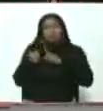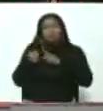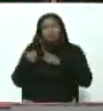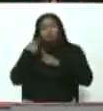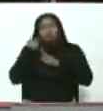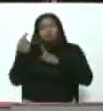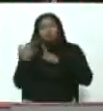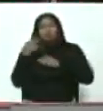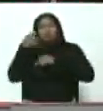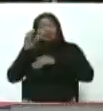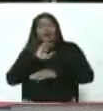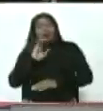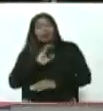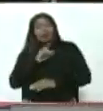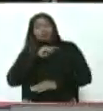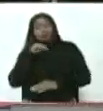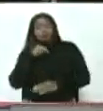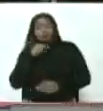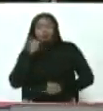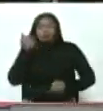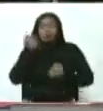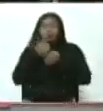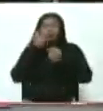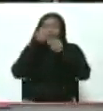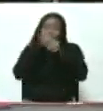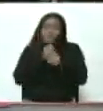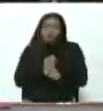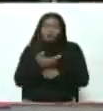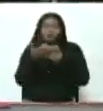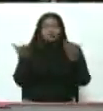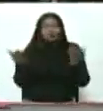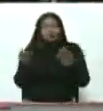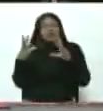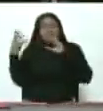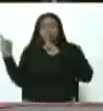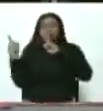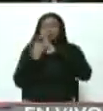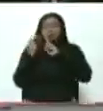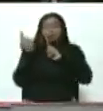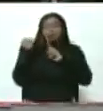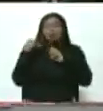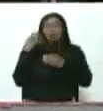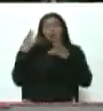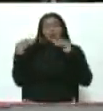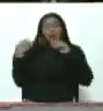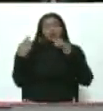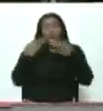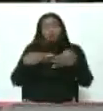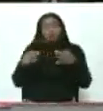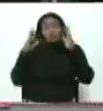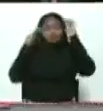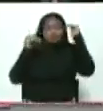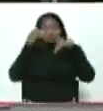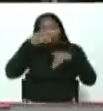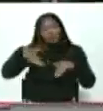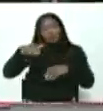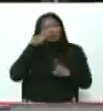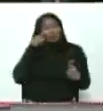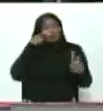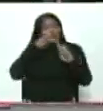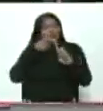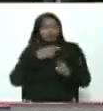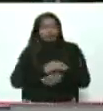y allá en Caracas yo los estaré esperando para ir a hablar con el que tengamos que hablar para atender al pueblo